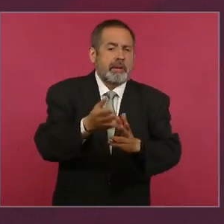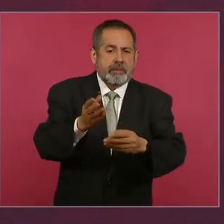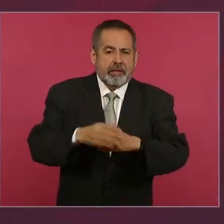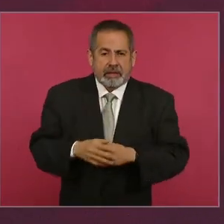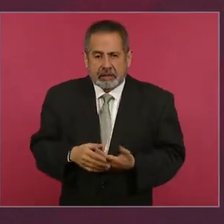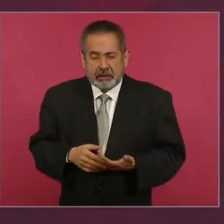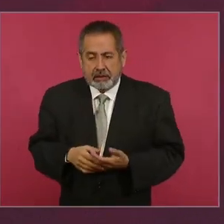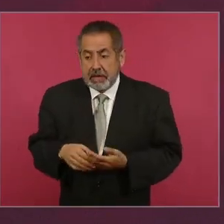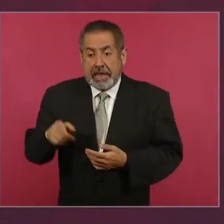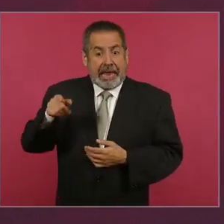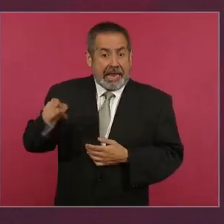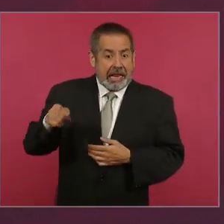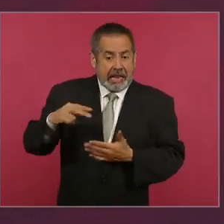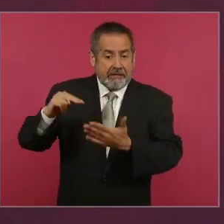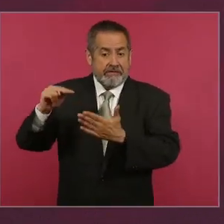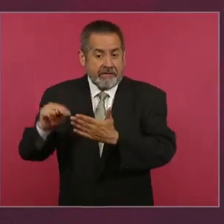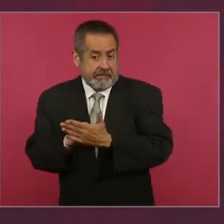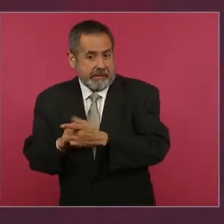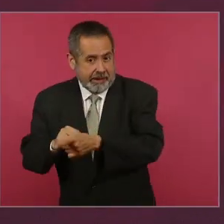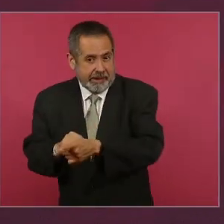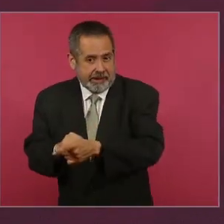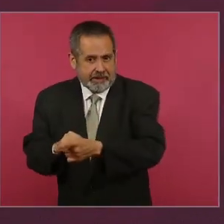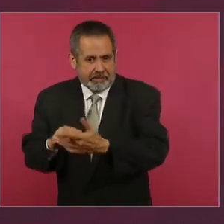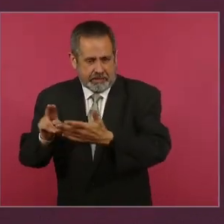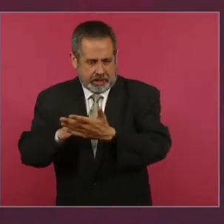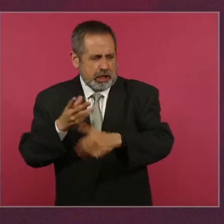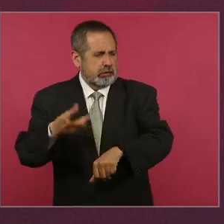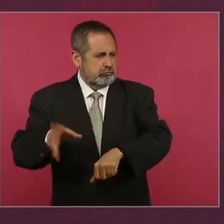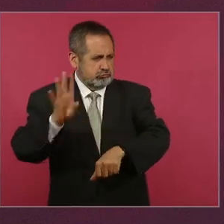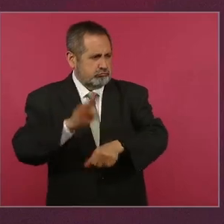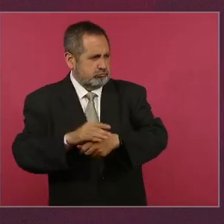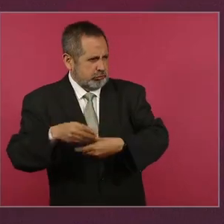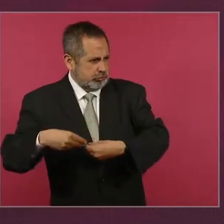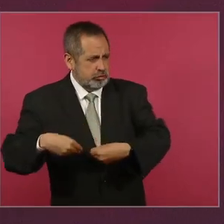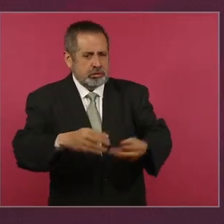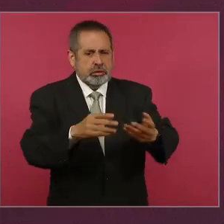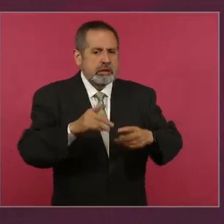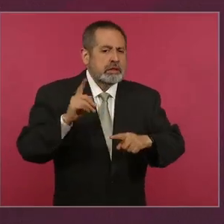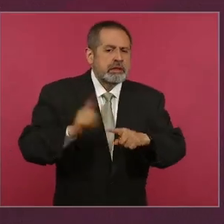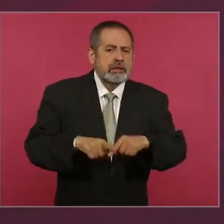que tenía que firmar para autorizar la cuenta pública,